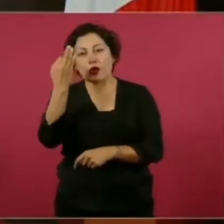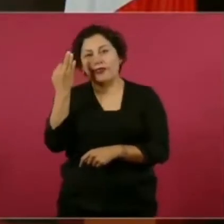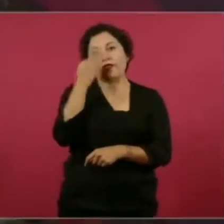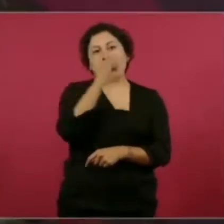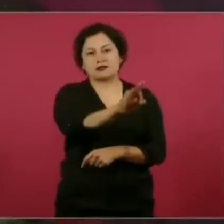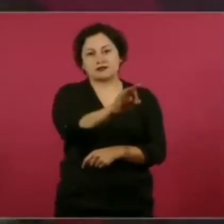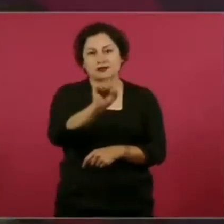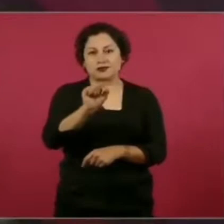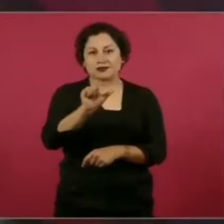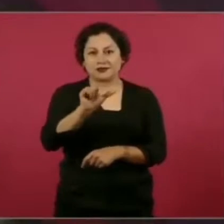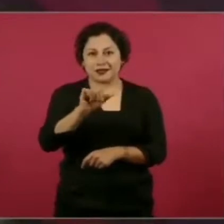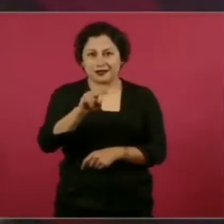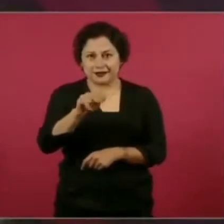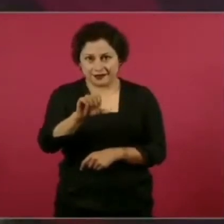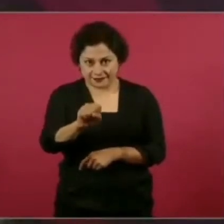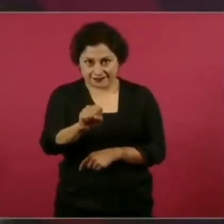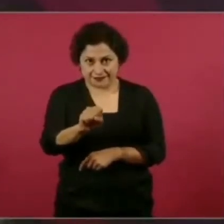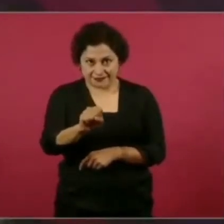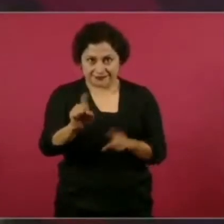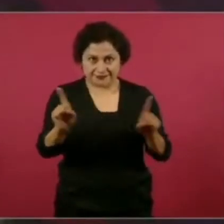pone.